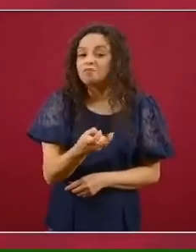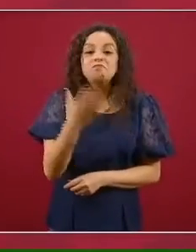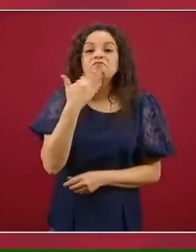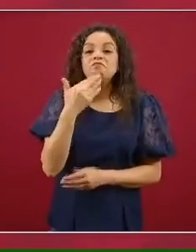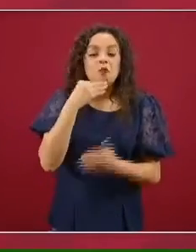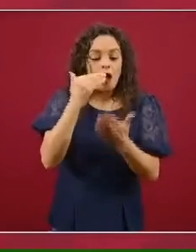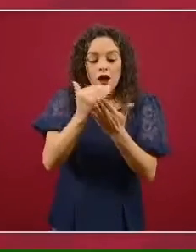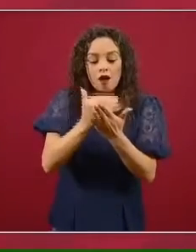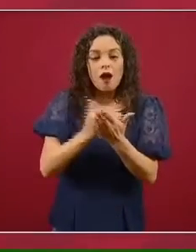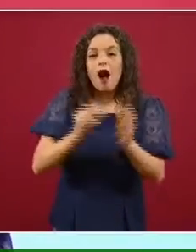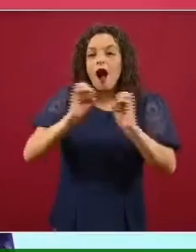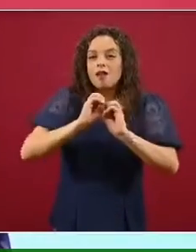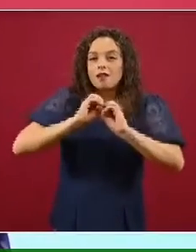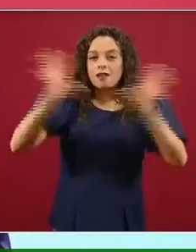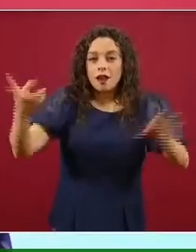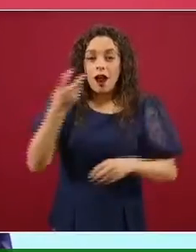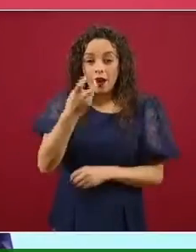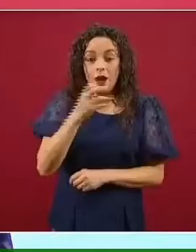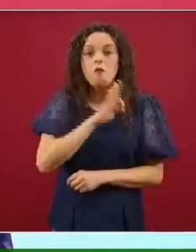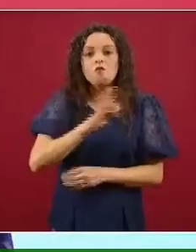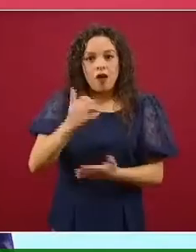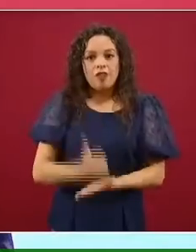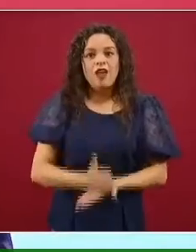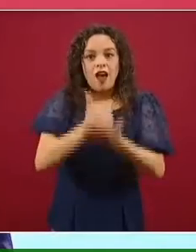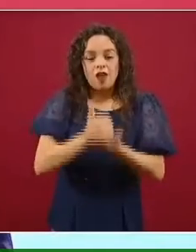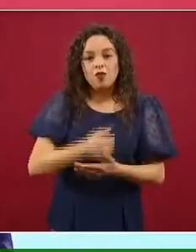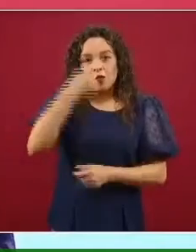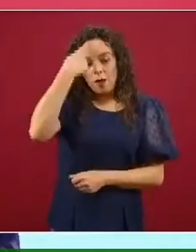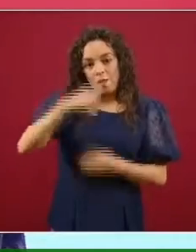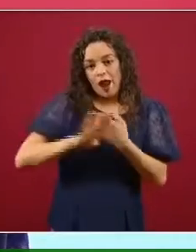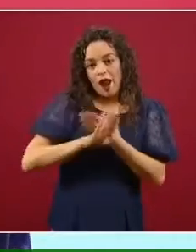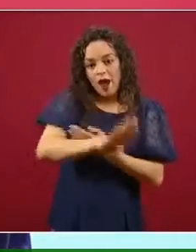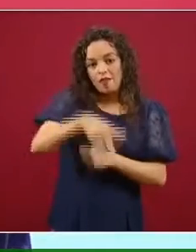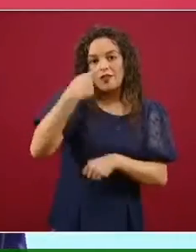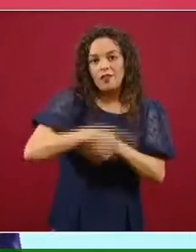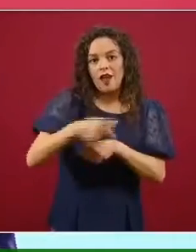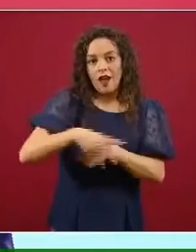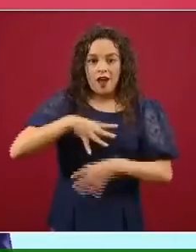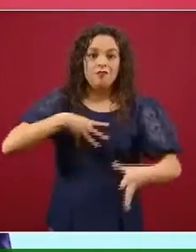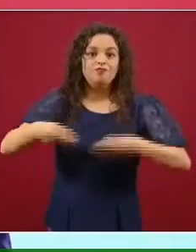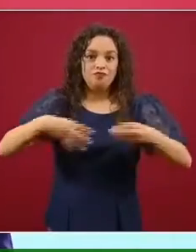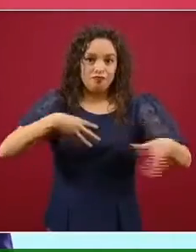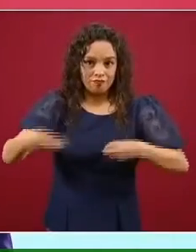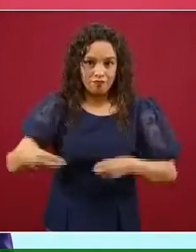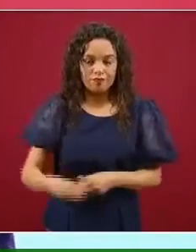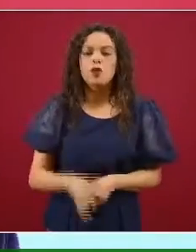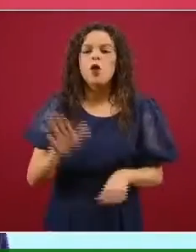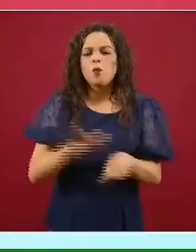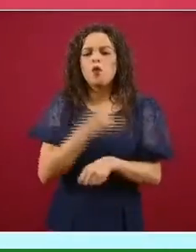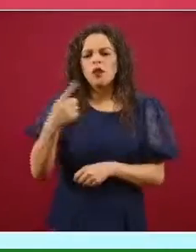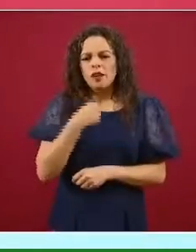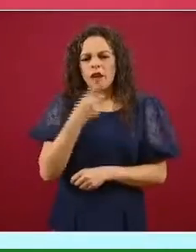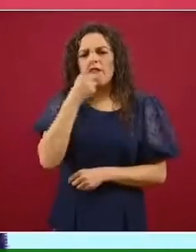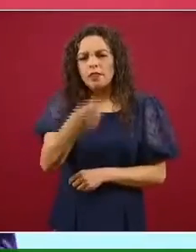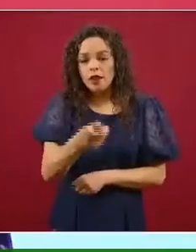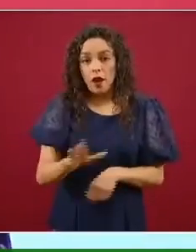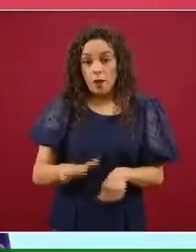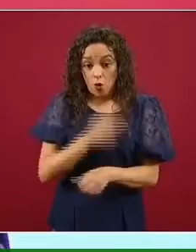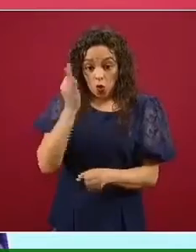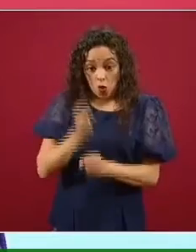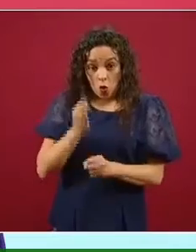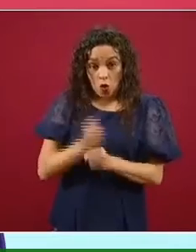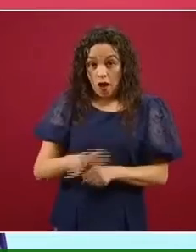que esto pudiera modificar sustantivamente el riesgo epidémico. Lo digo porque en este momento que está una